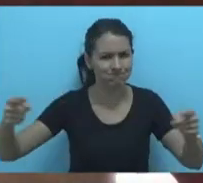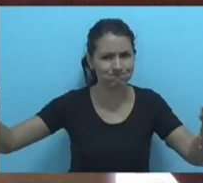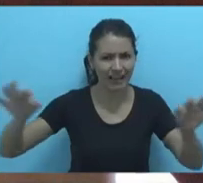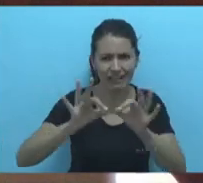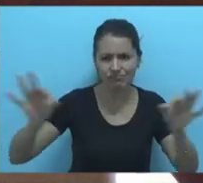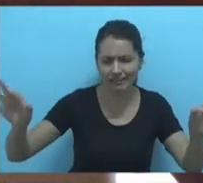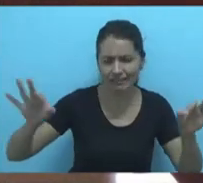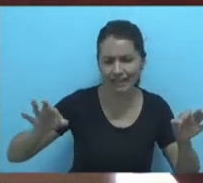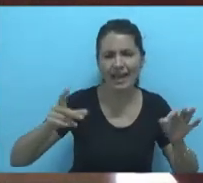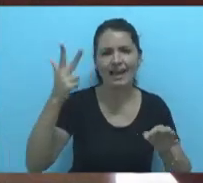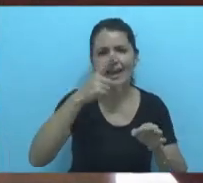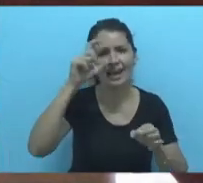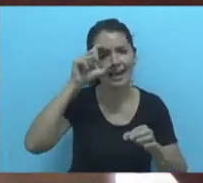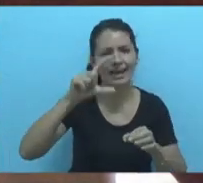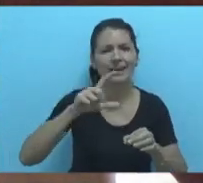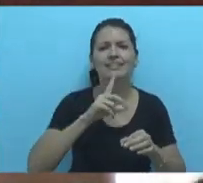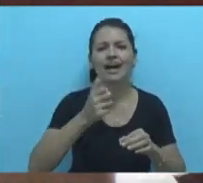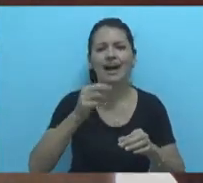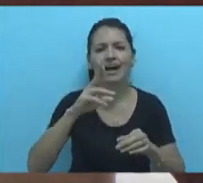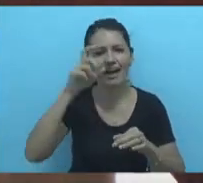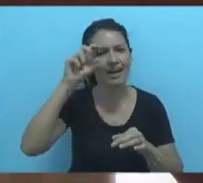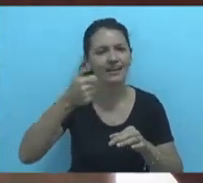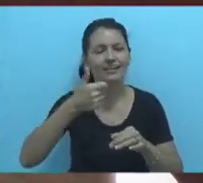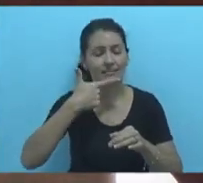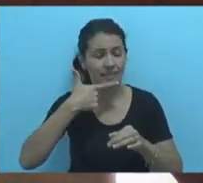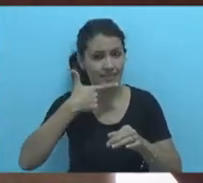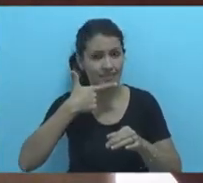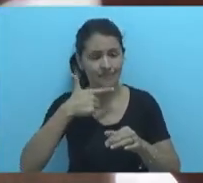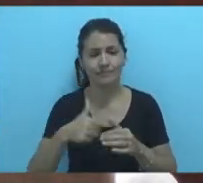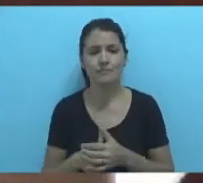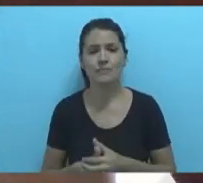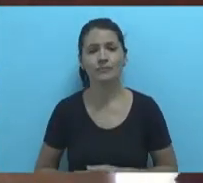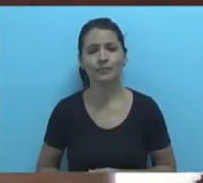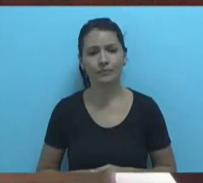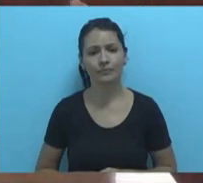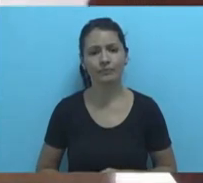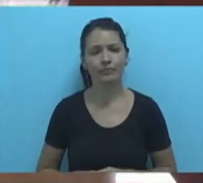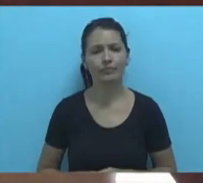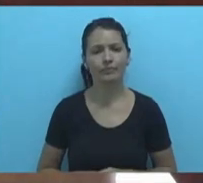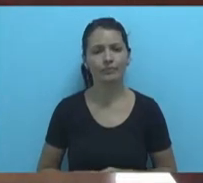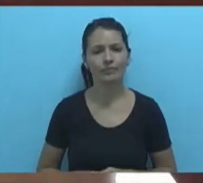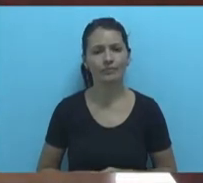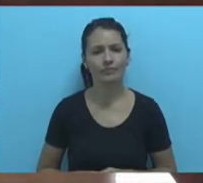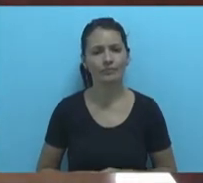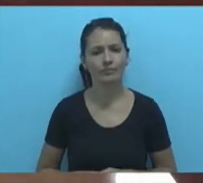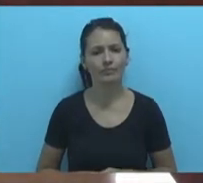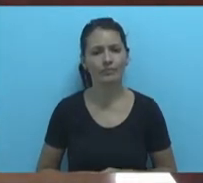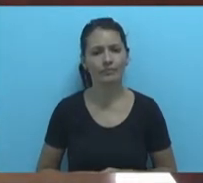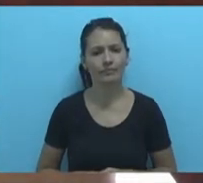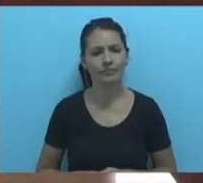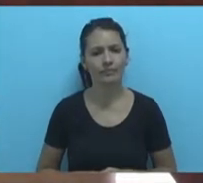también señalar. Y creo que además es importante